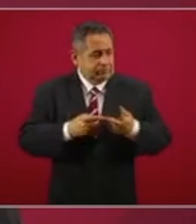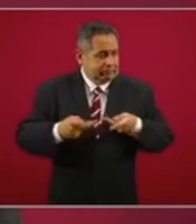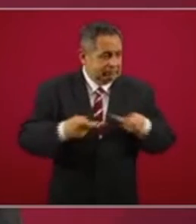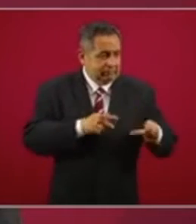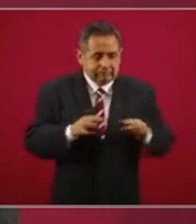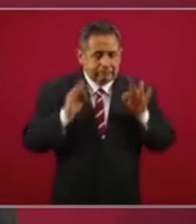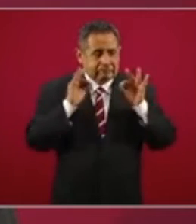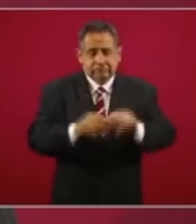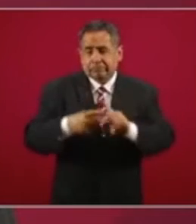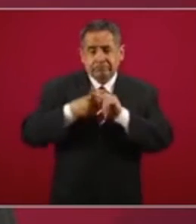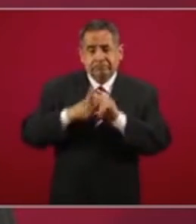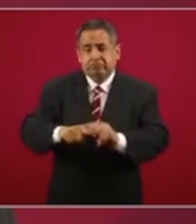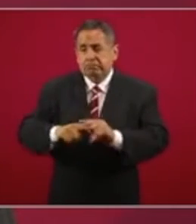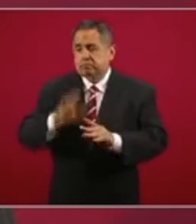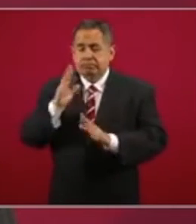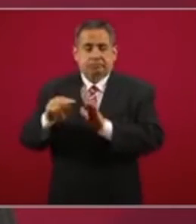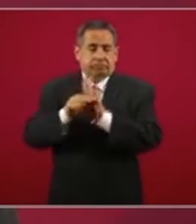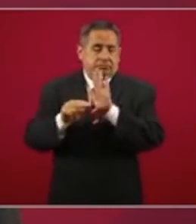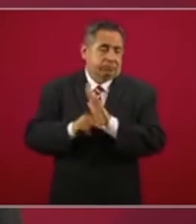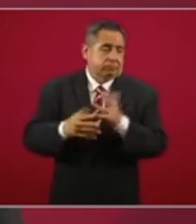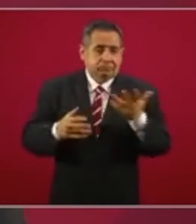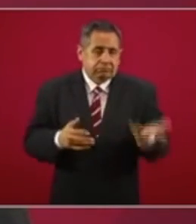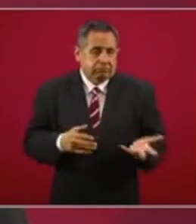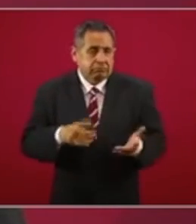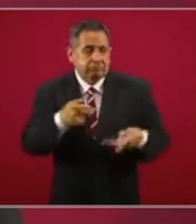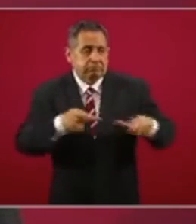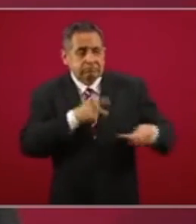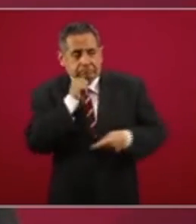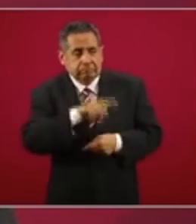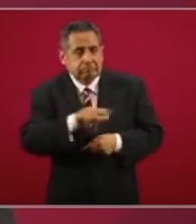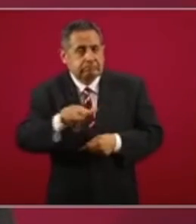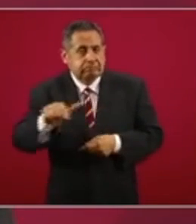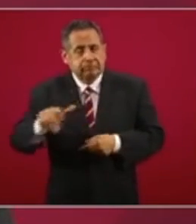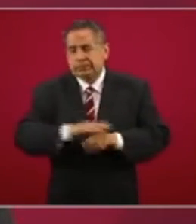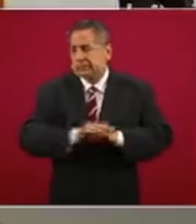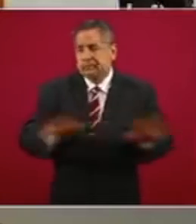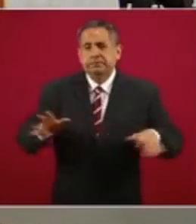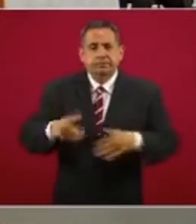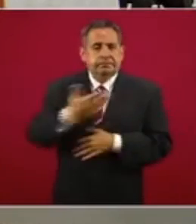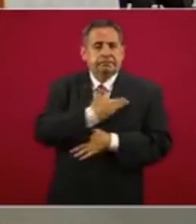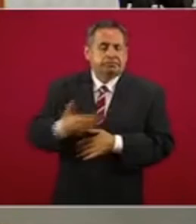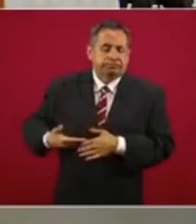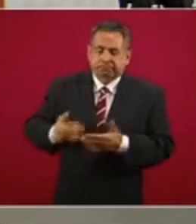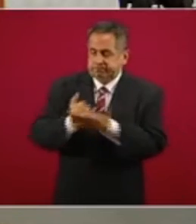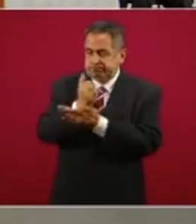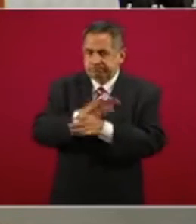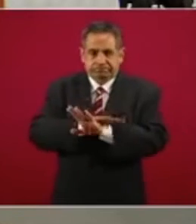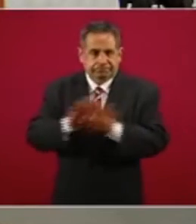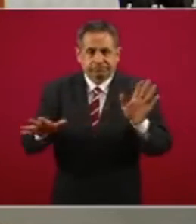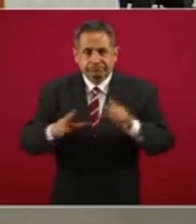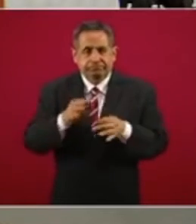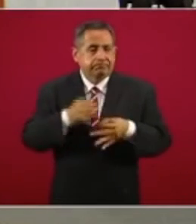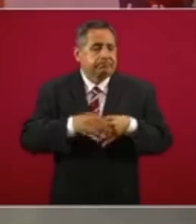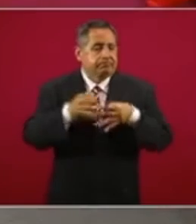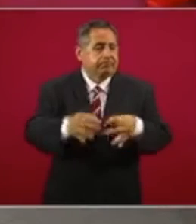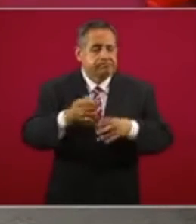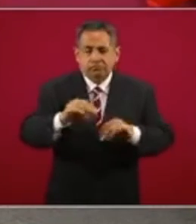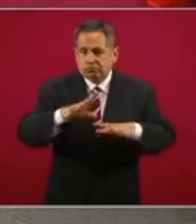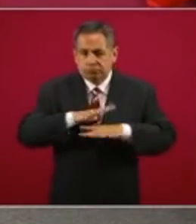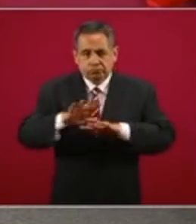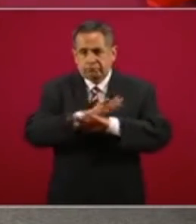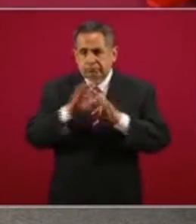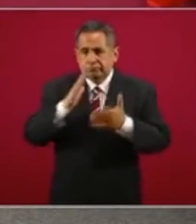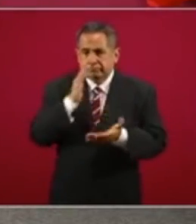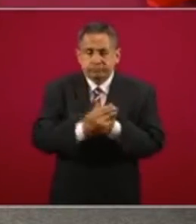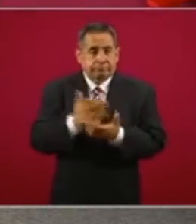prepararse a la entrada en vigor entonces como ha señalado el señor presidente no hay más prórroga los hechos